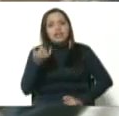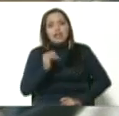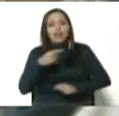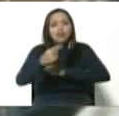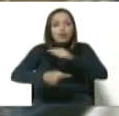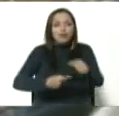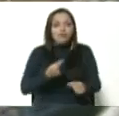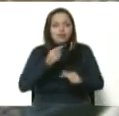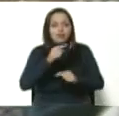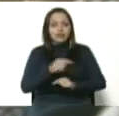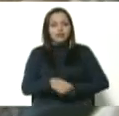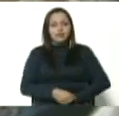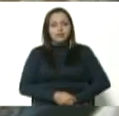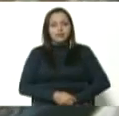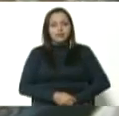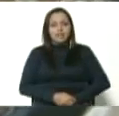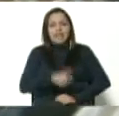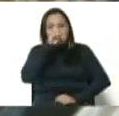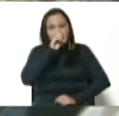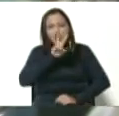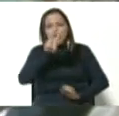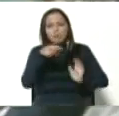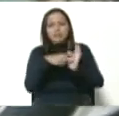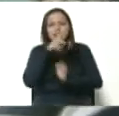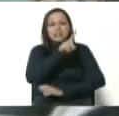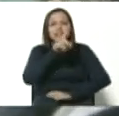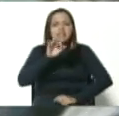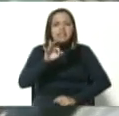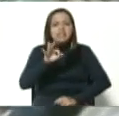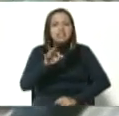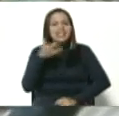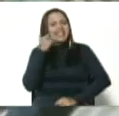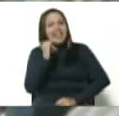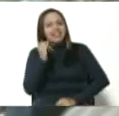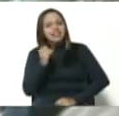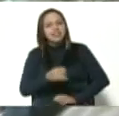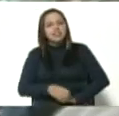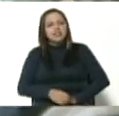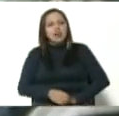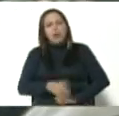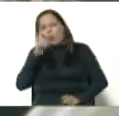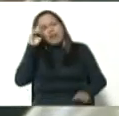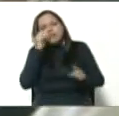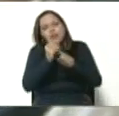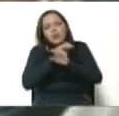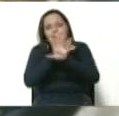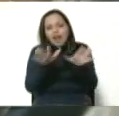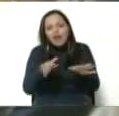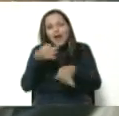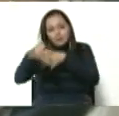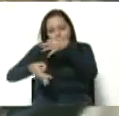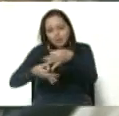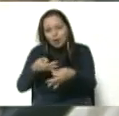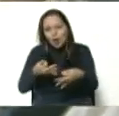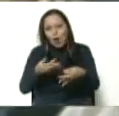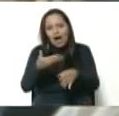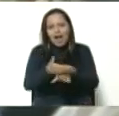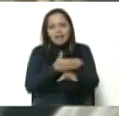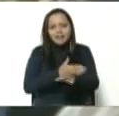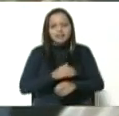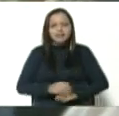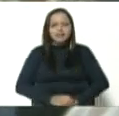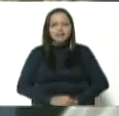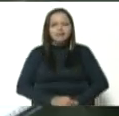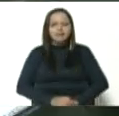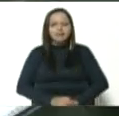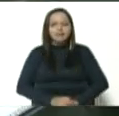de esa fecha del año 2013 y que tenía una intención muy clara, que muy bien lo habla la compañera